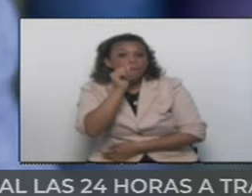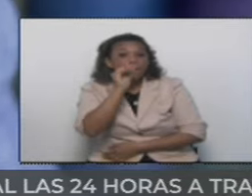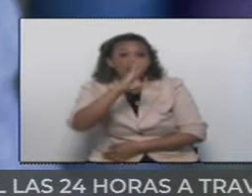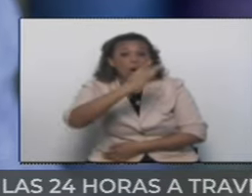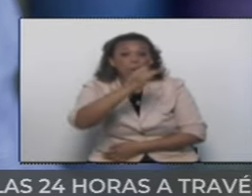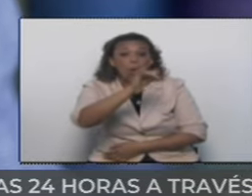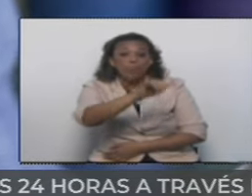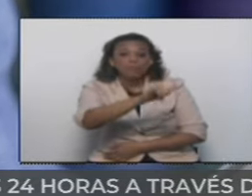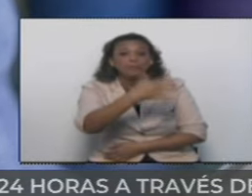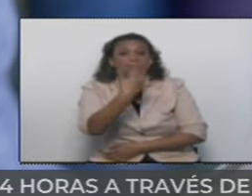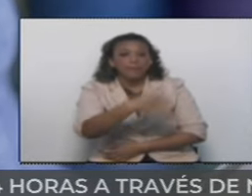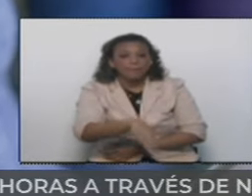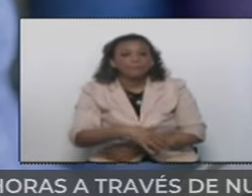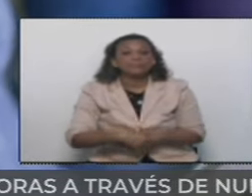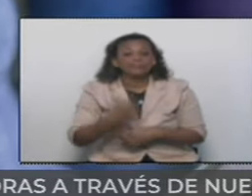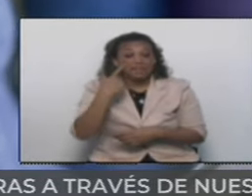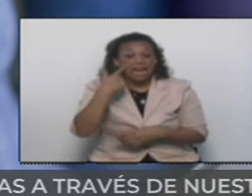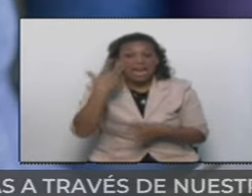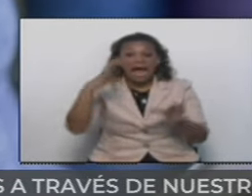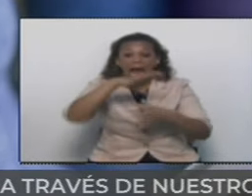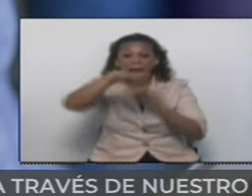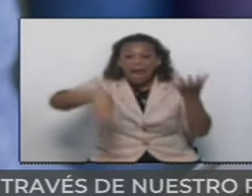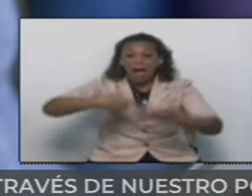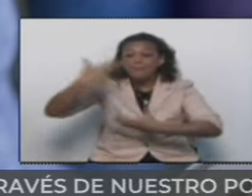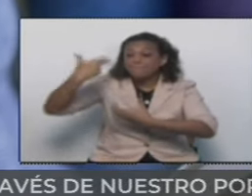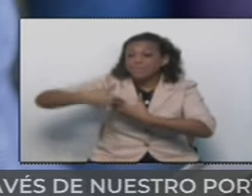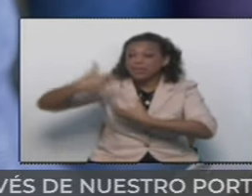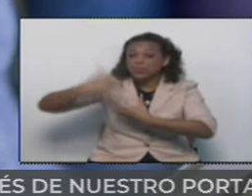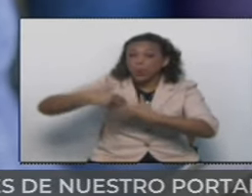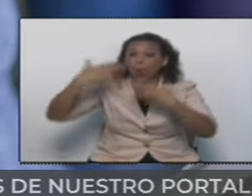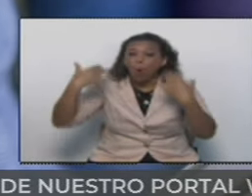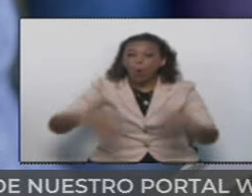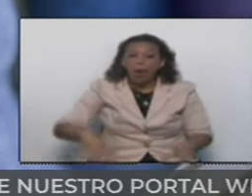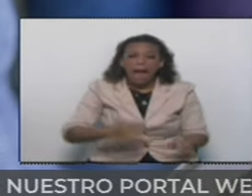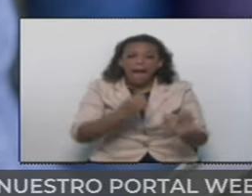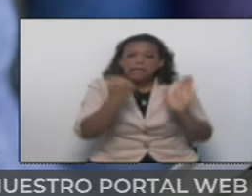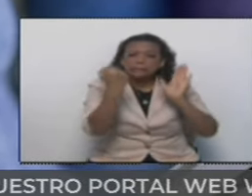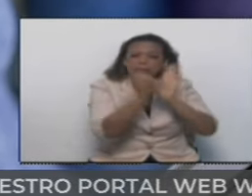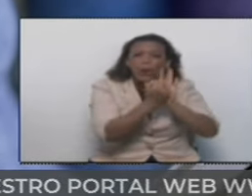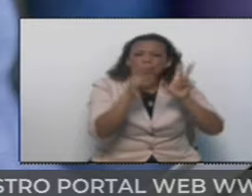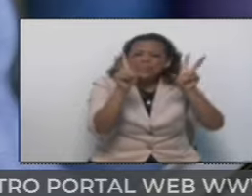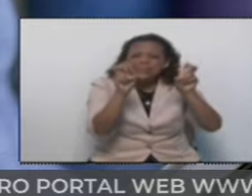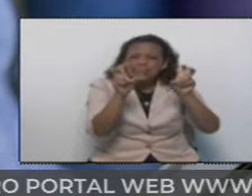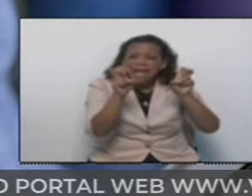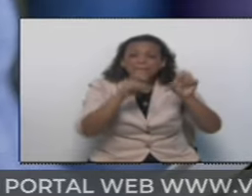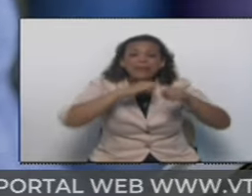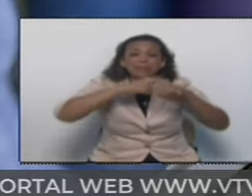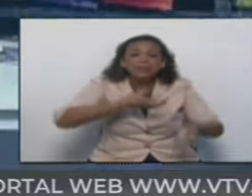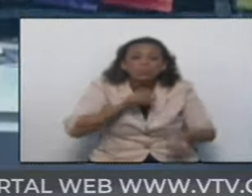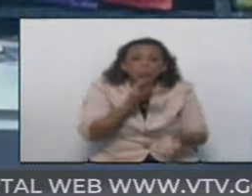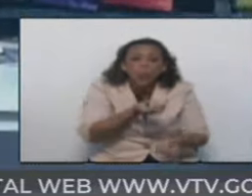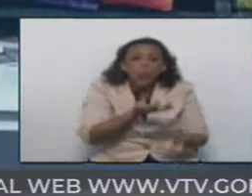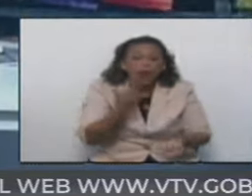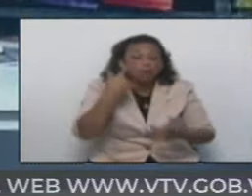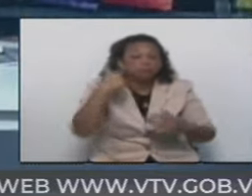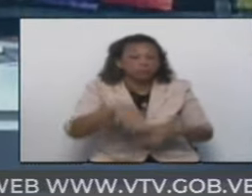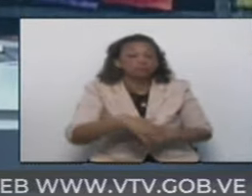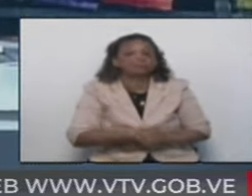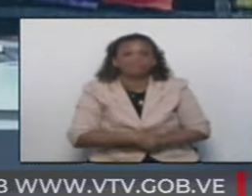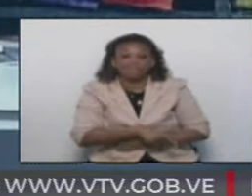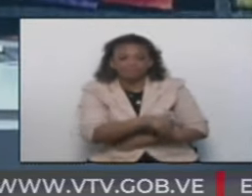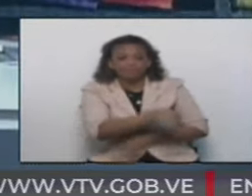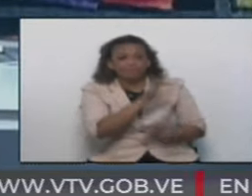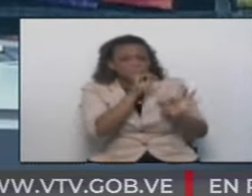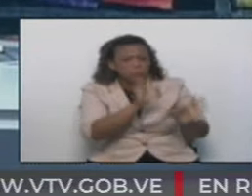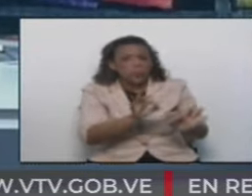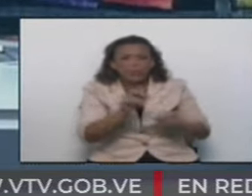Benito Iradi. La guerra del petróleo ha sido tema recurrente en las narraciones de Benito Iradi,